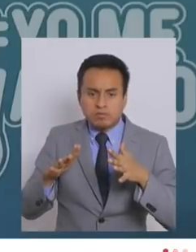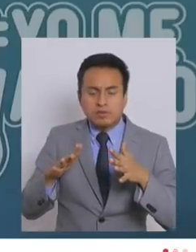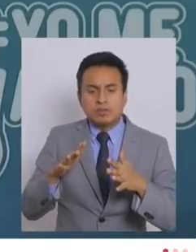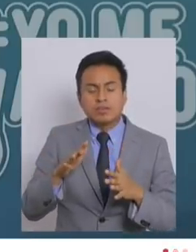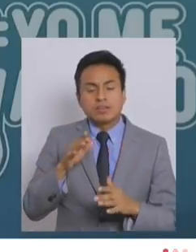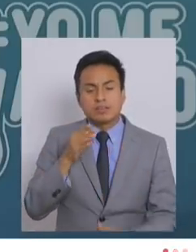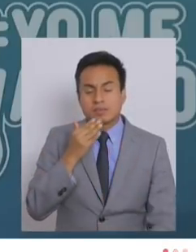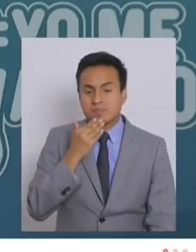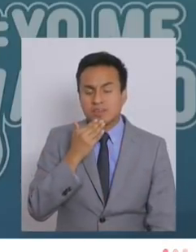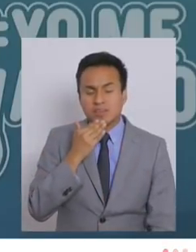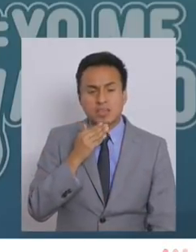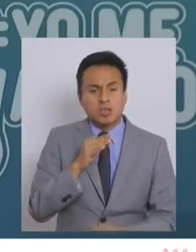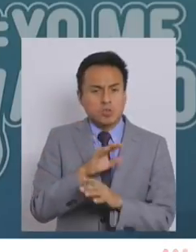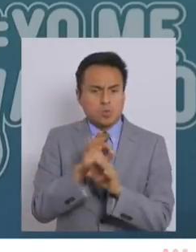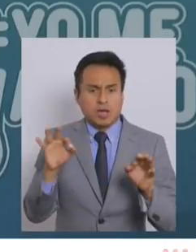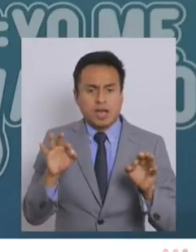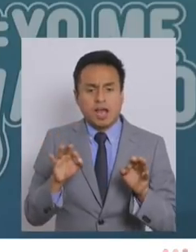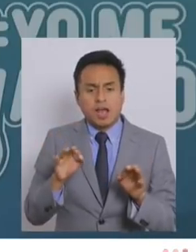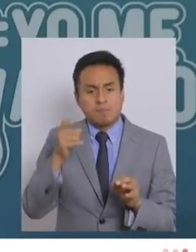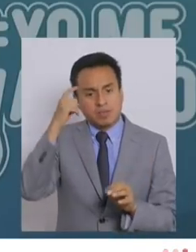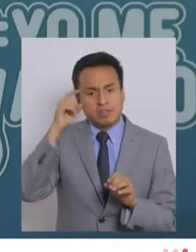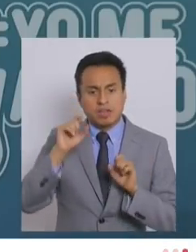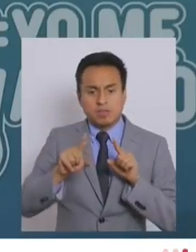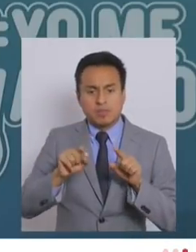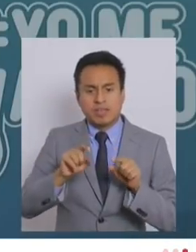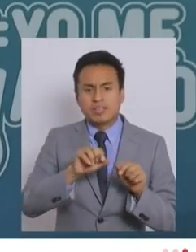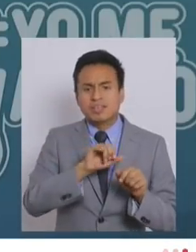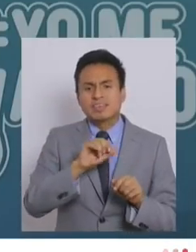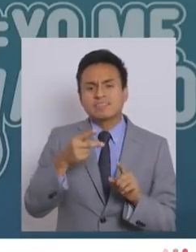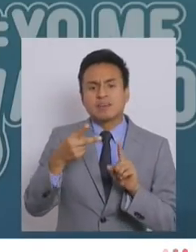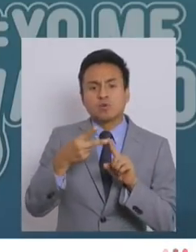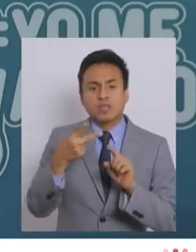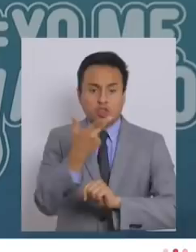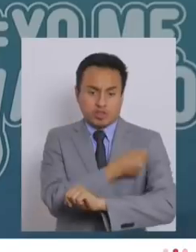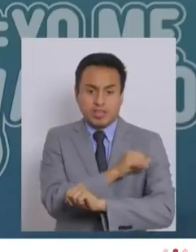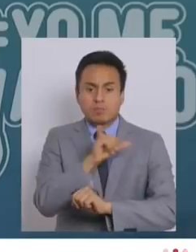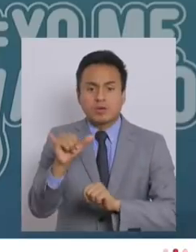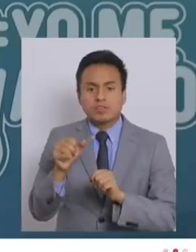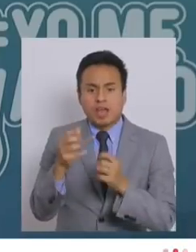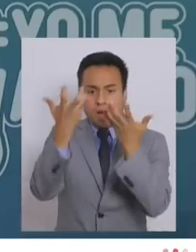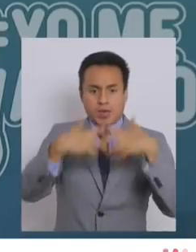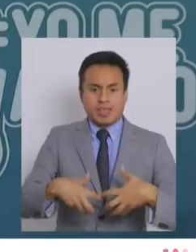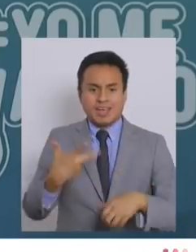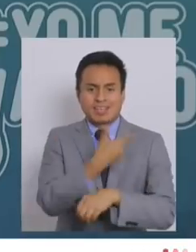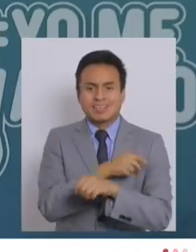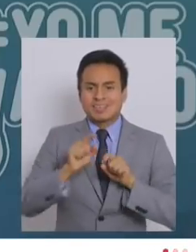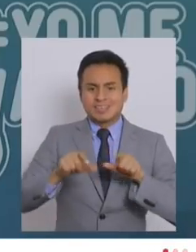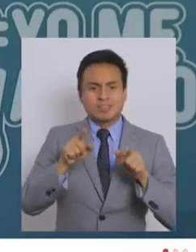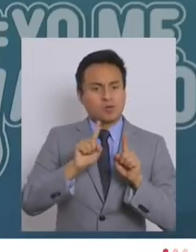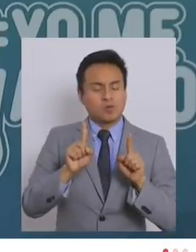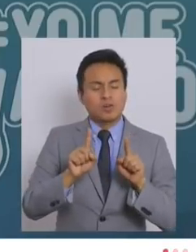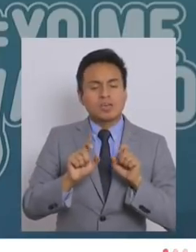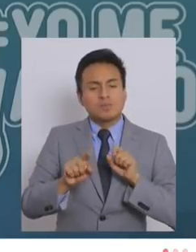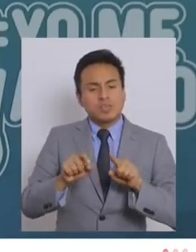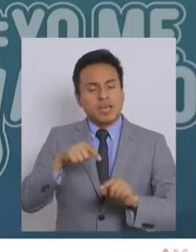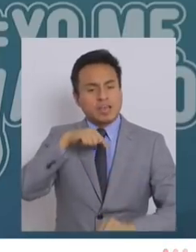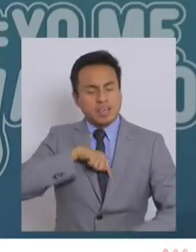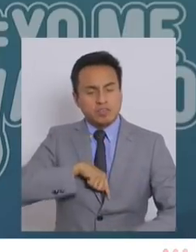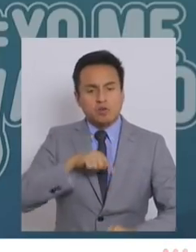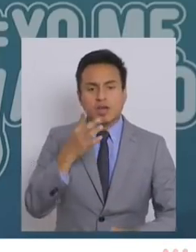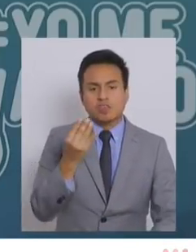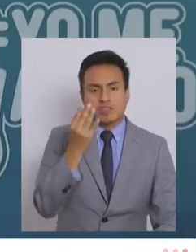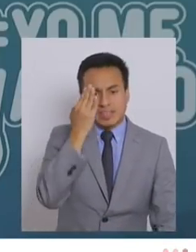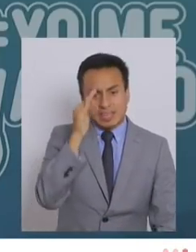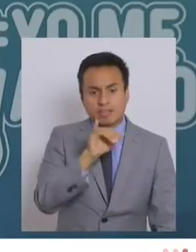nunca se obtiene la inmunidad hasta después de la segunda dosis y no es inmediata la inmunidad se obtiene 14